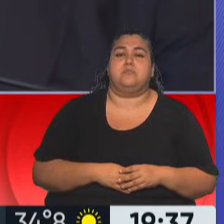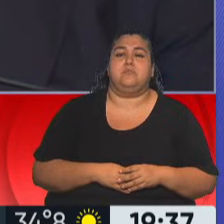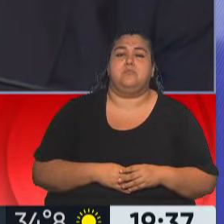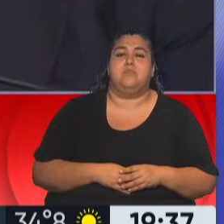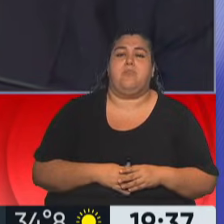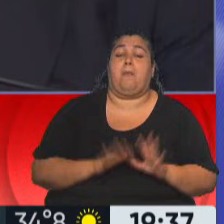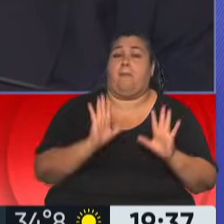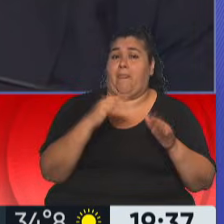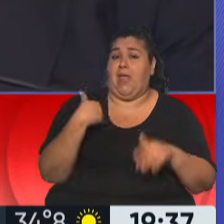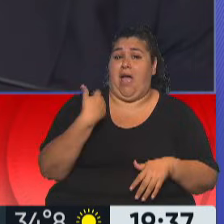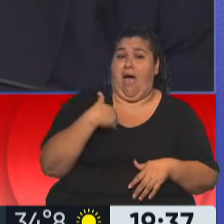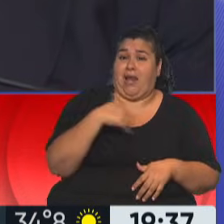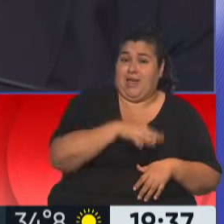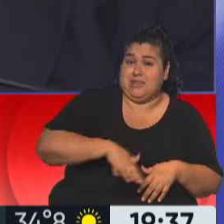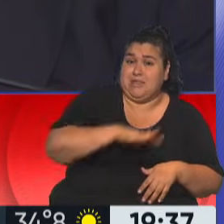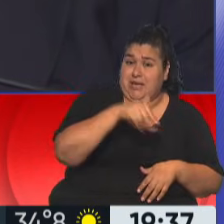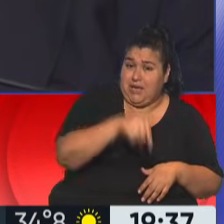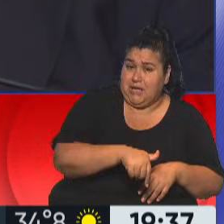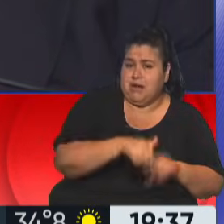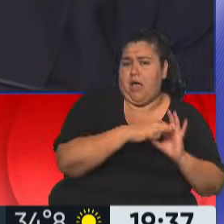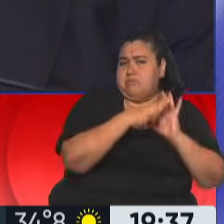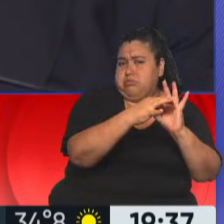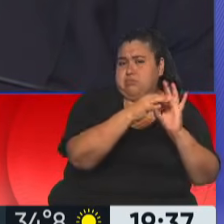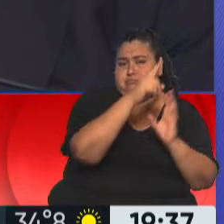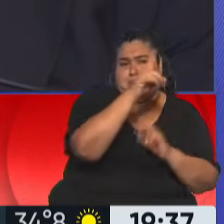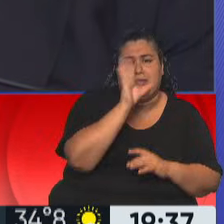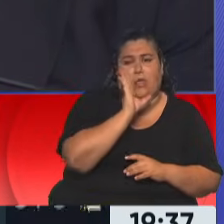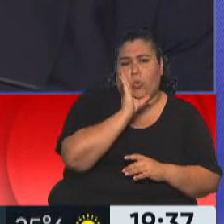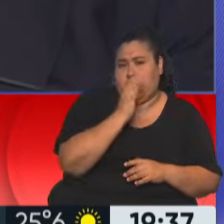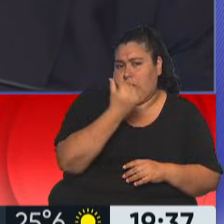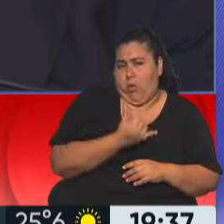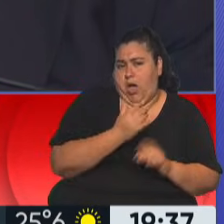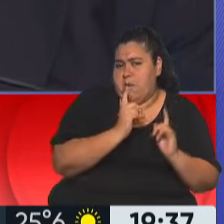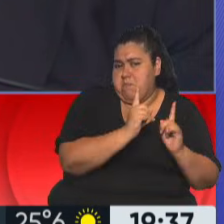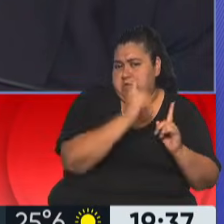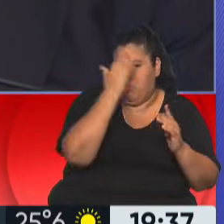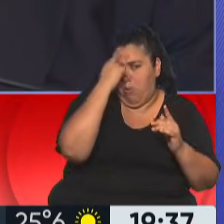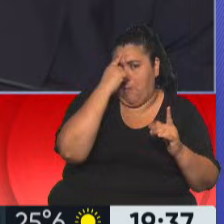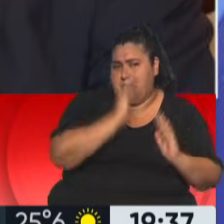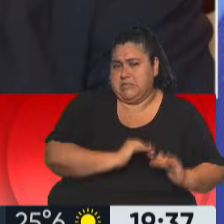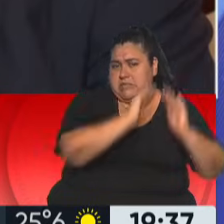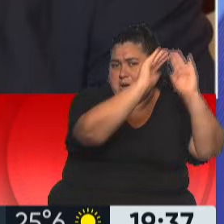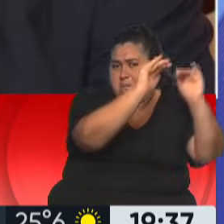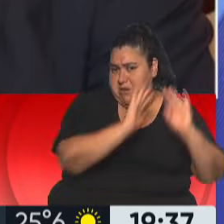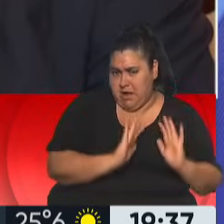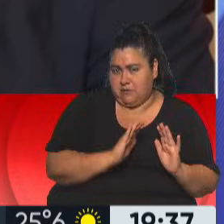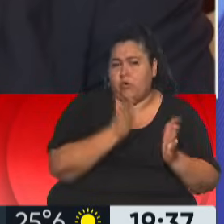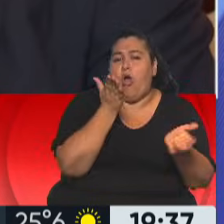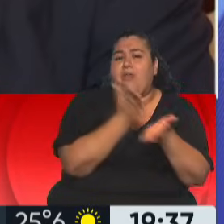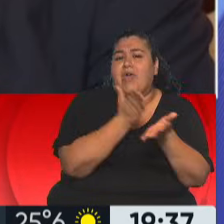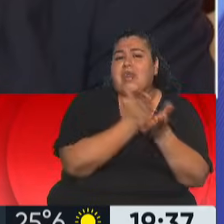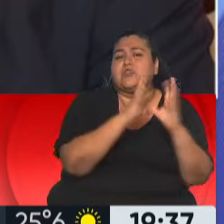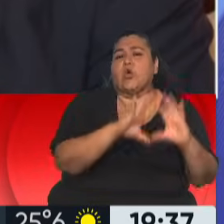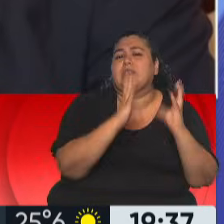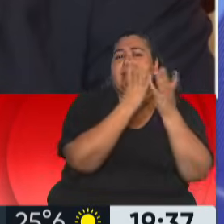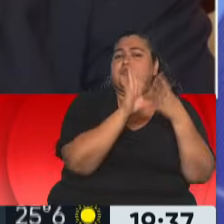Bueno, Argentina políticamente se alinea con Estados Unidos, un país como el nuestro que históricamente se aferró al derecho